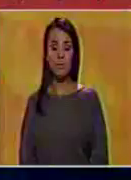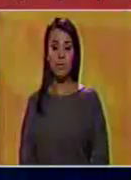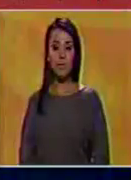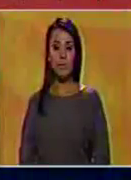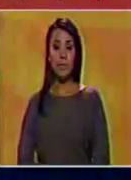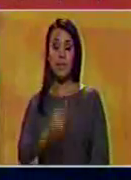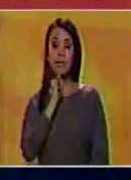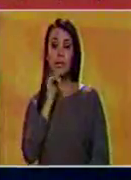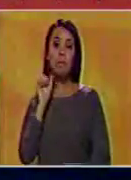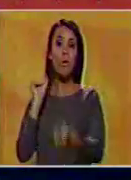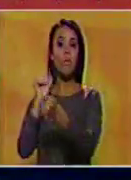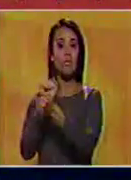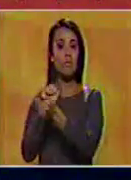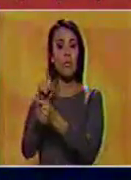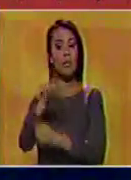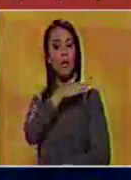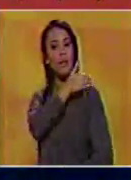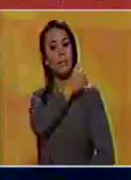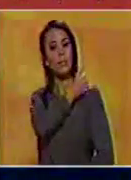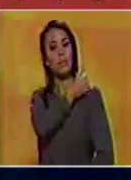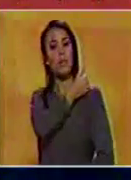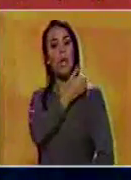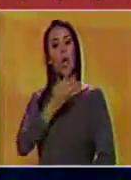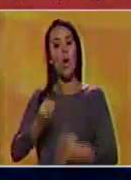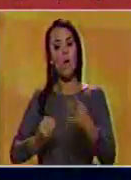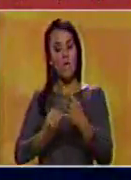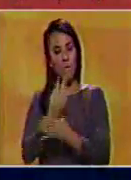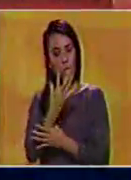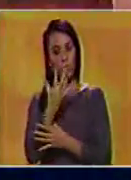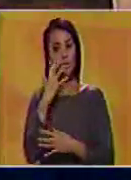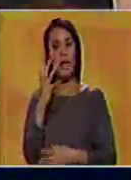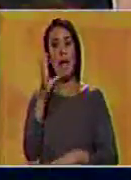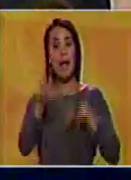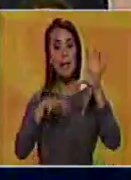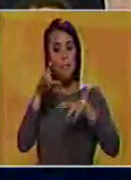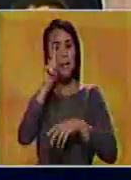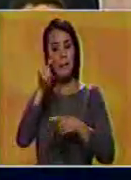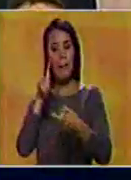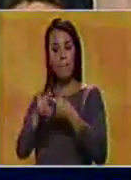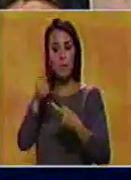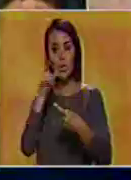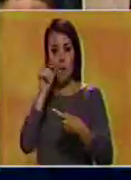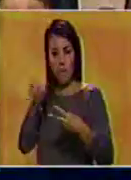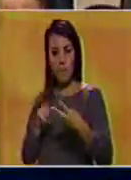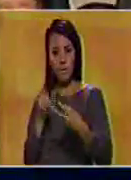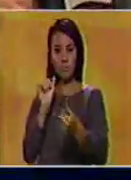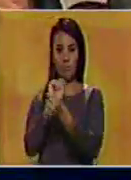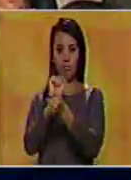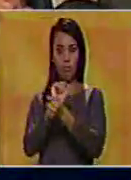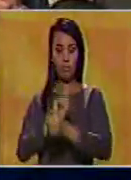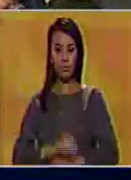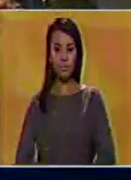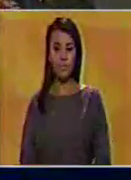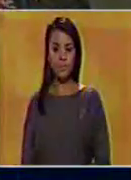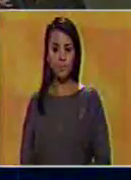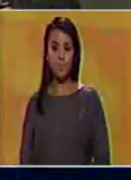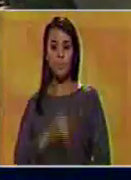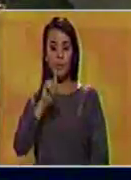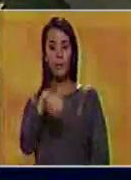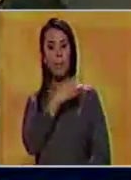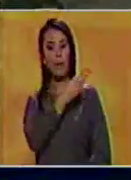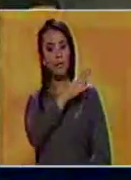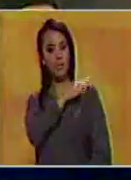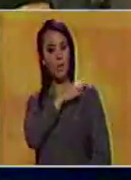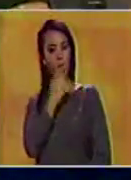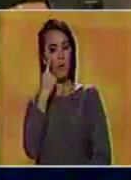precisó la detención de la directora de funda animal y también esposa de rivas ángel a lisbeth expósito carrillo y del coronel en situación